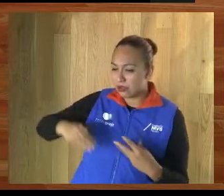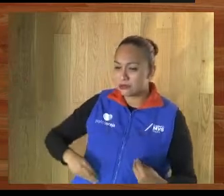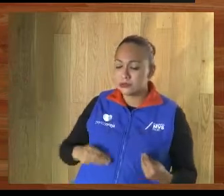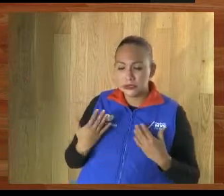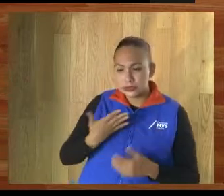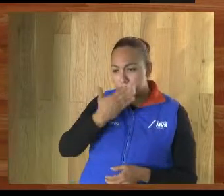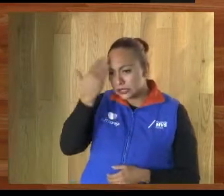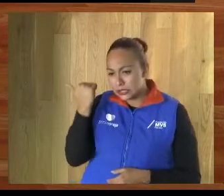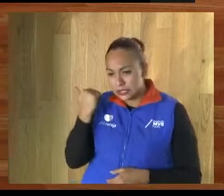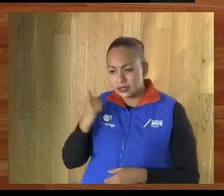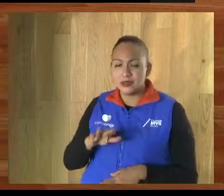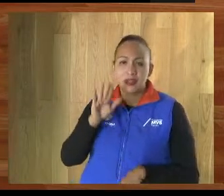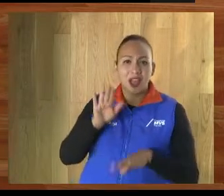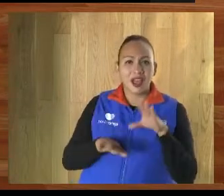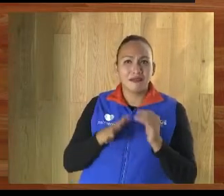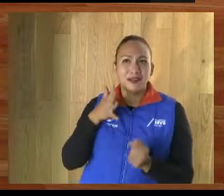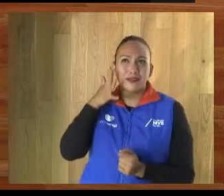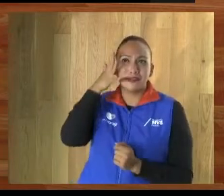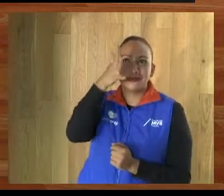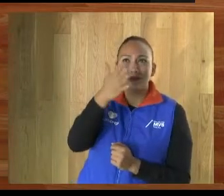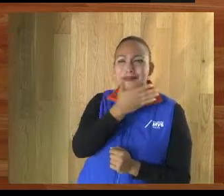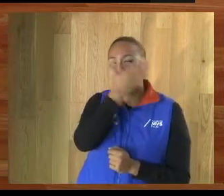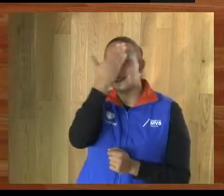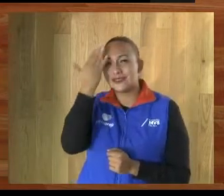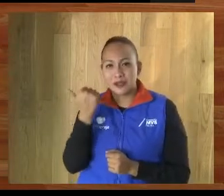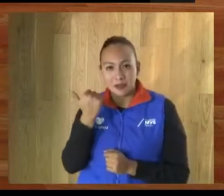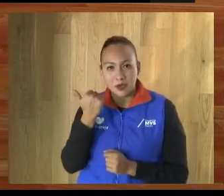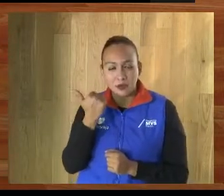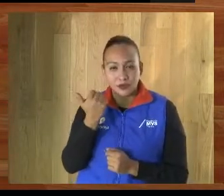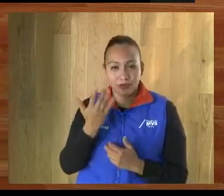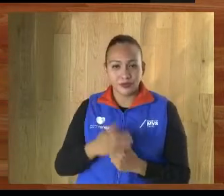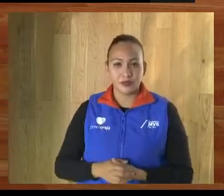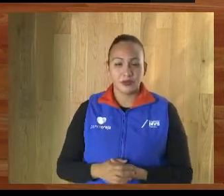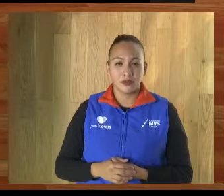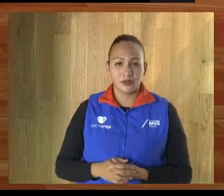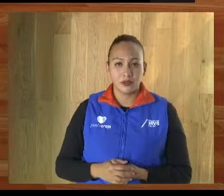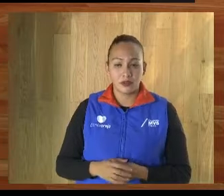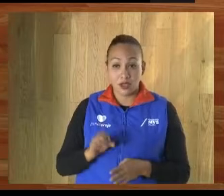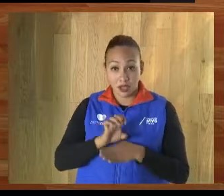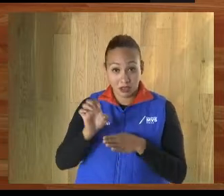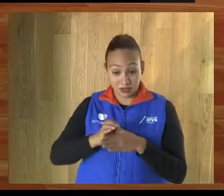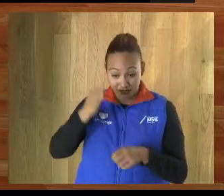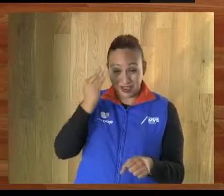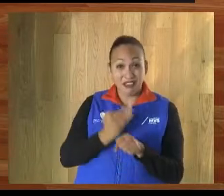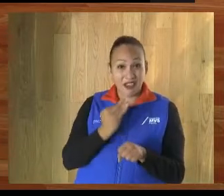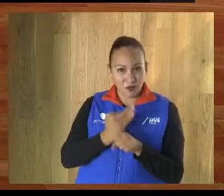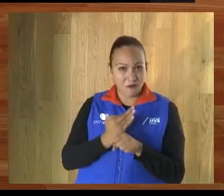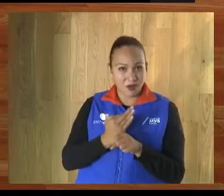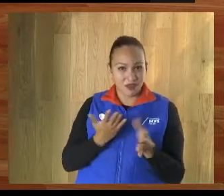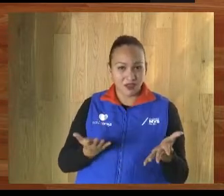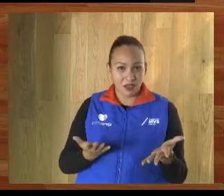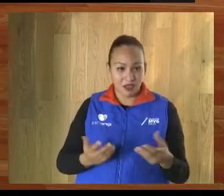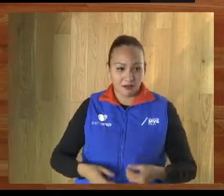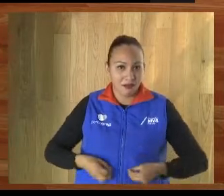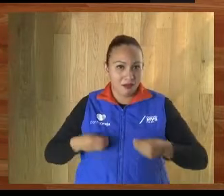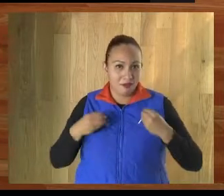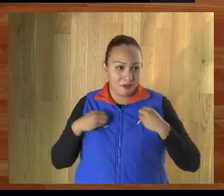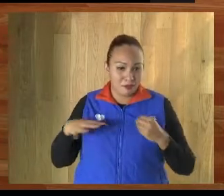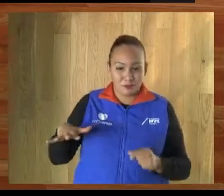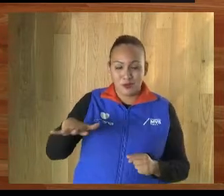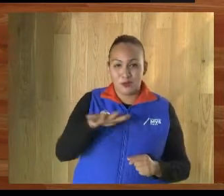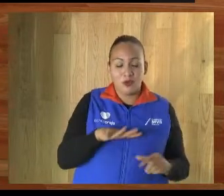nos va a acompañar al menos durante los próximos años. Entonces, en este mundo tan volátil, donde de